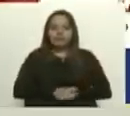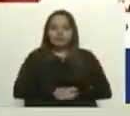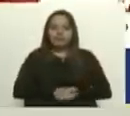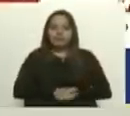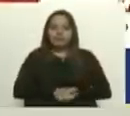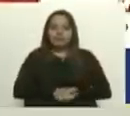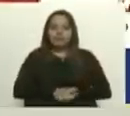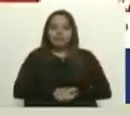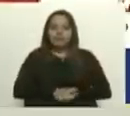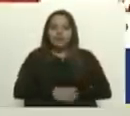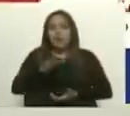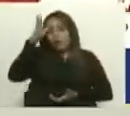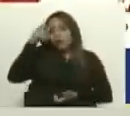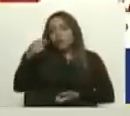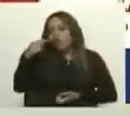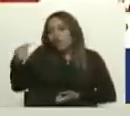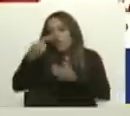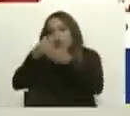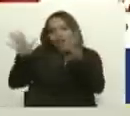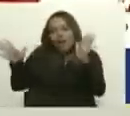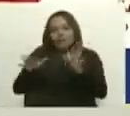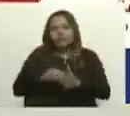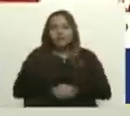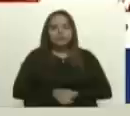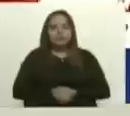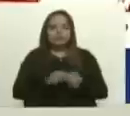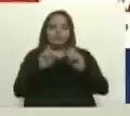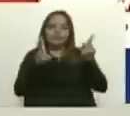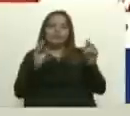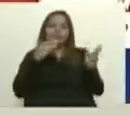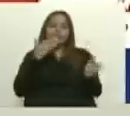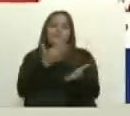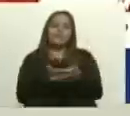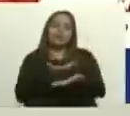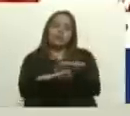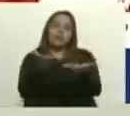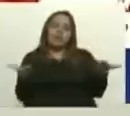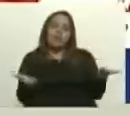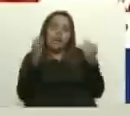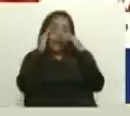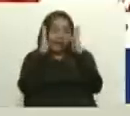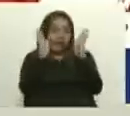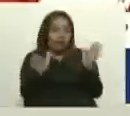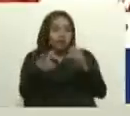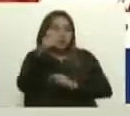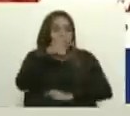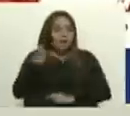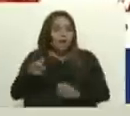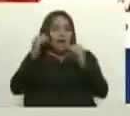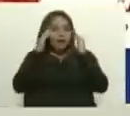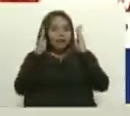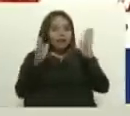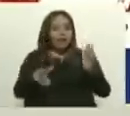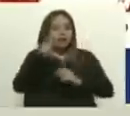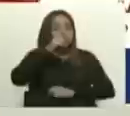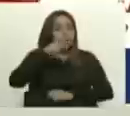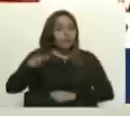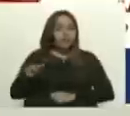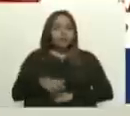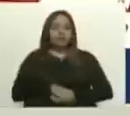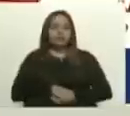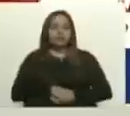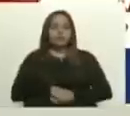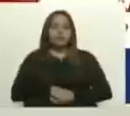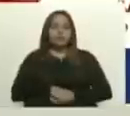Este por lo menos lo dijo. Bueno, muchísimas gracias a todos y a todas. Alerta a nuestro pueblo, alerta a nuestro pueblo.